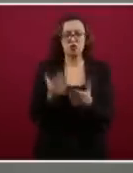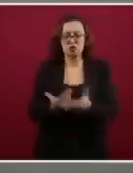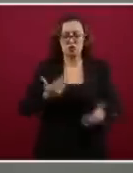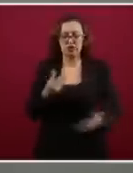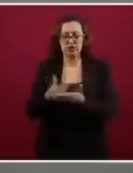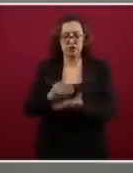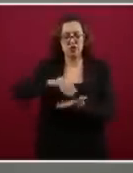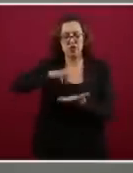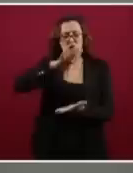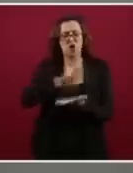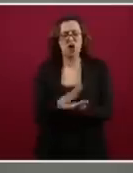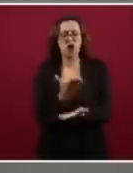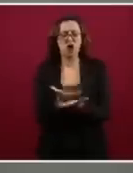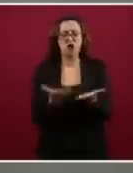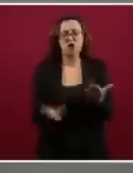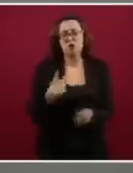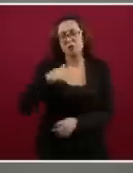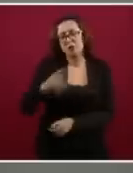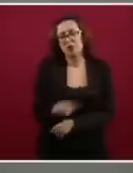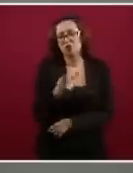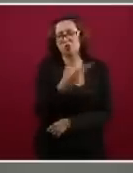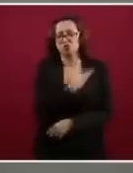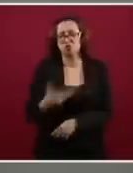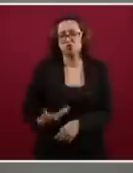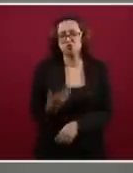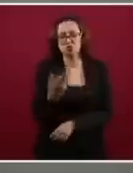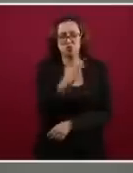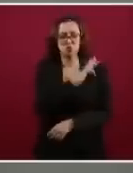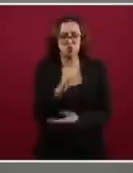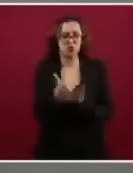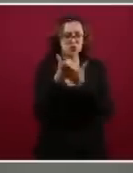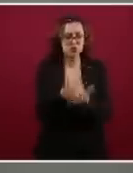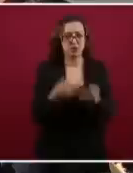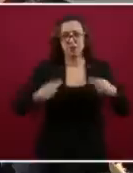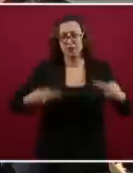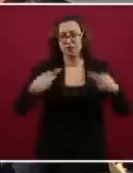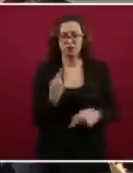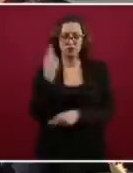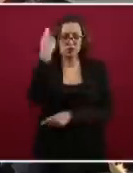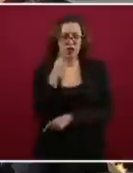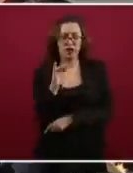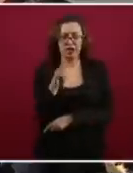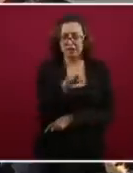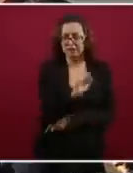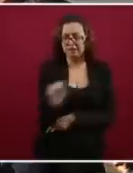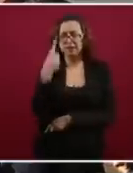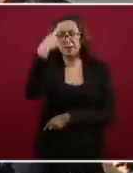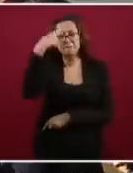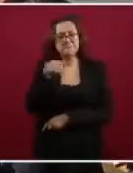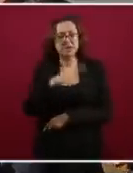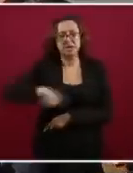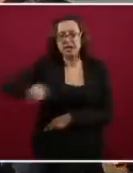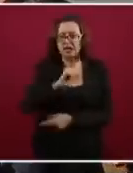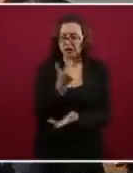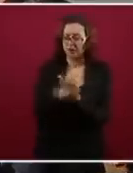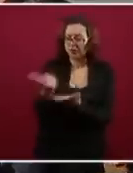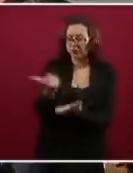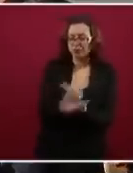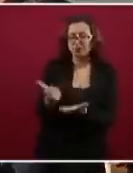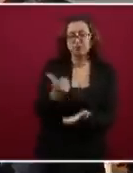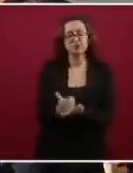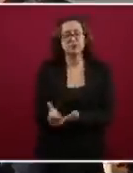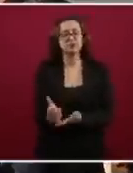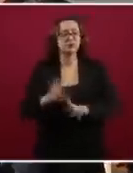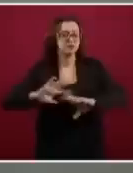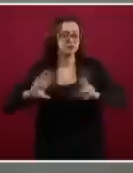es, presidente, ¿usted de qué manera pudiese ayudar a estos jubilados del IMSS para que reciban este recurso? Estamos hablando que es